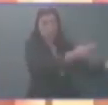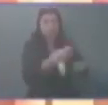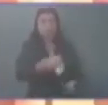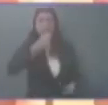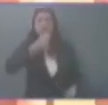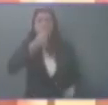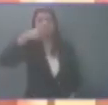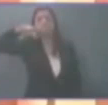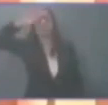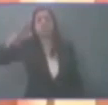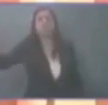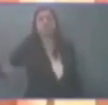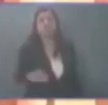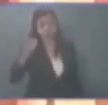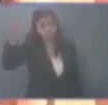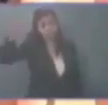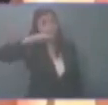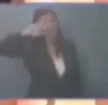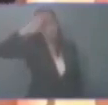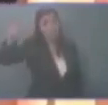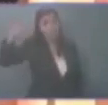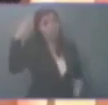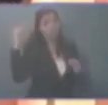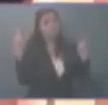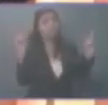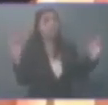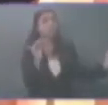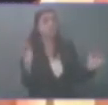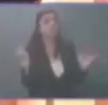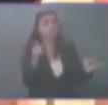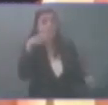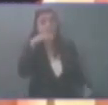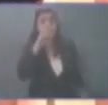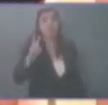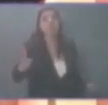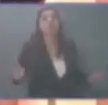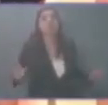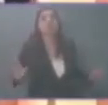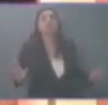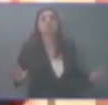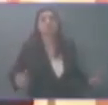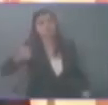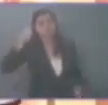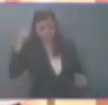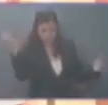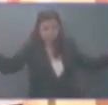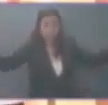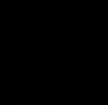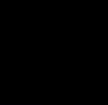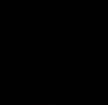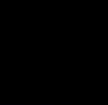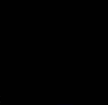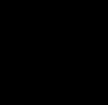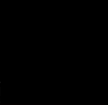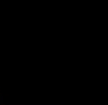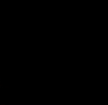los archivos de Cuba. Porque ahí están los archivos de guerra del FMLN. Hay que traerlos.